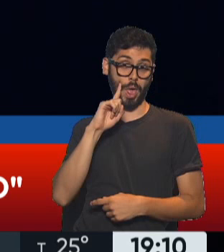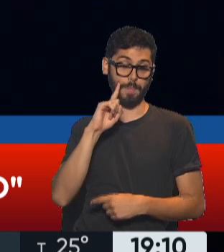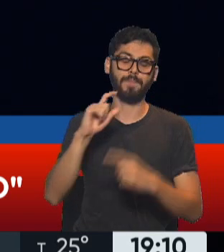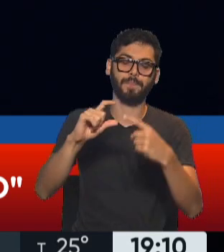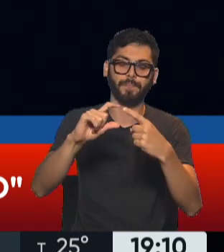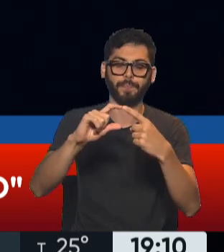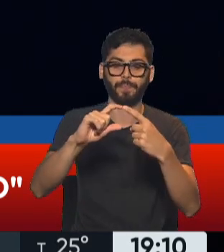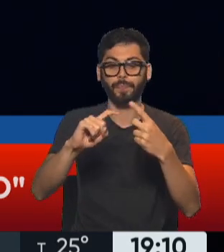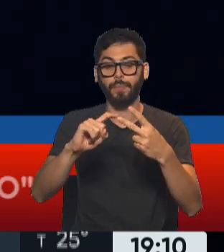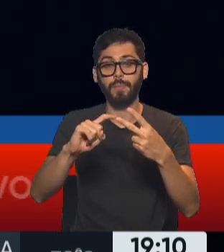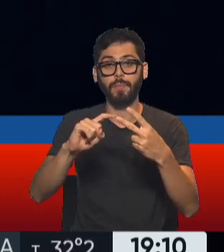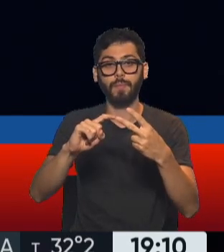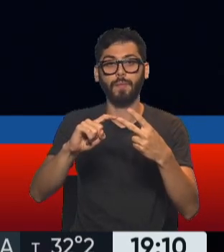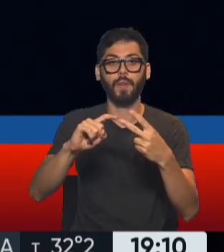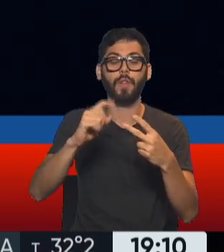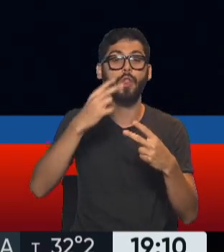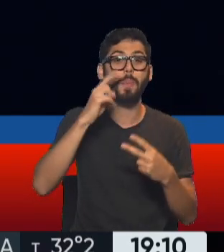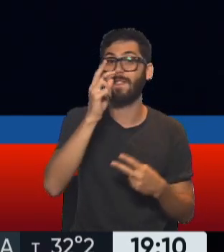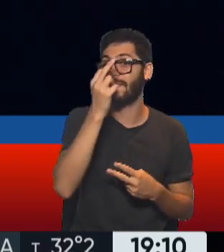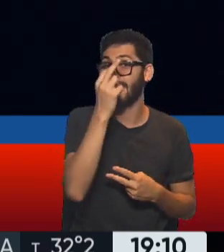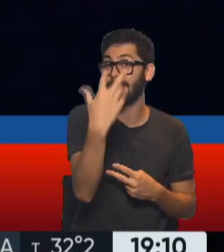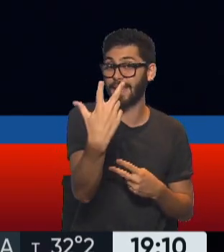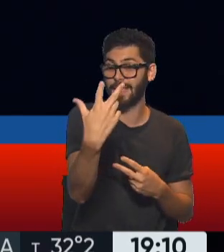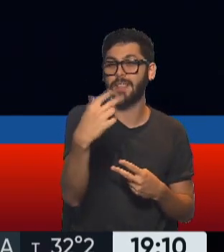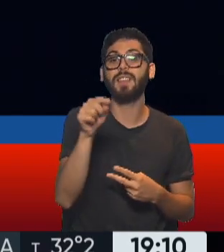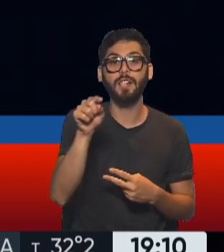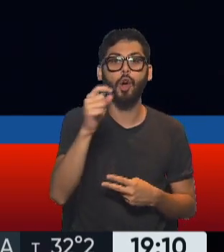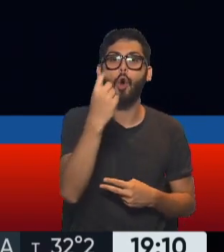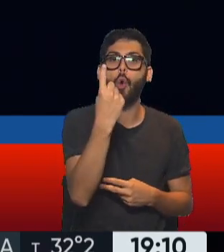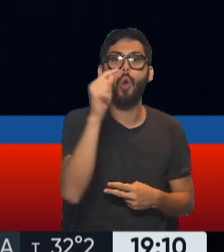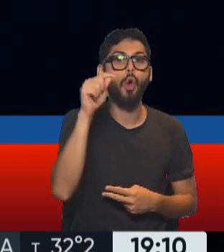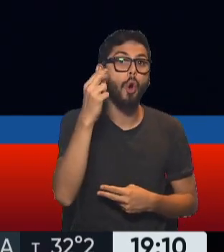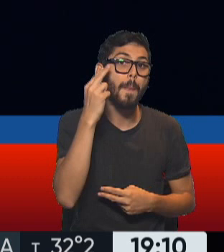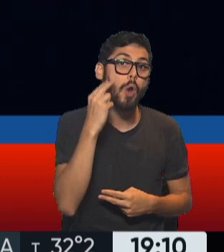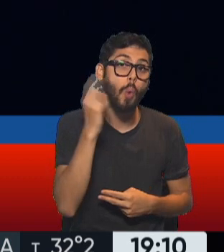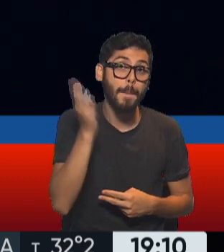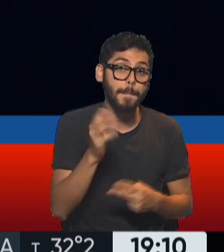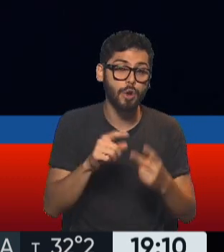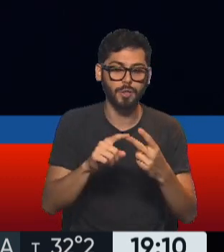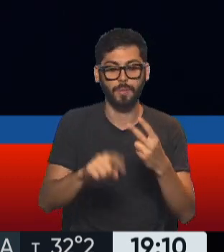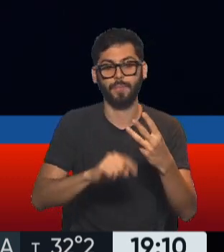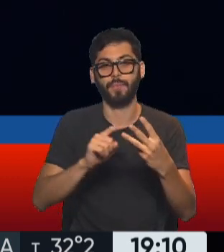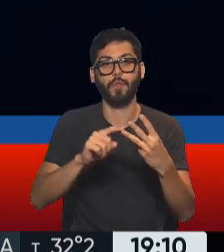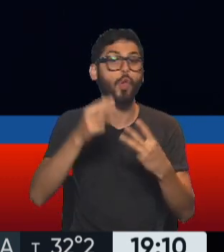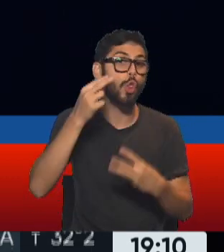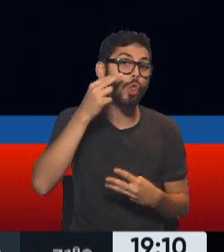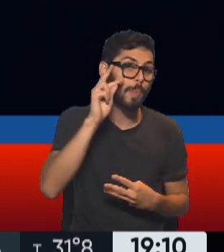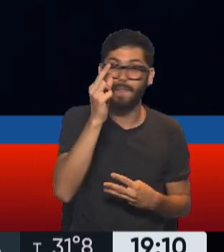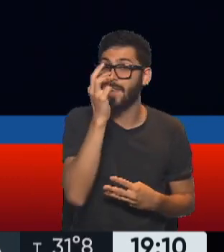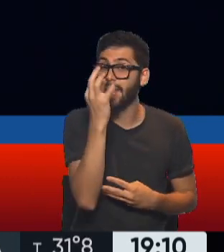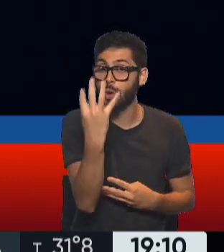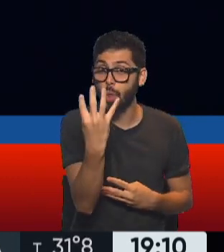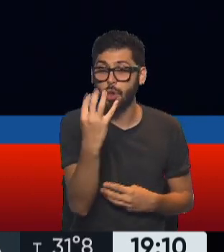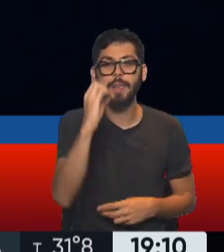Bruto y para el año 2023 esa variable toma el valor de 1,9% y para el año 2024